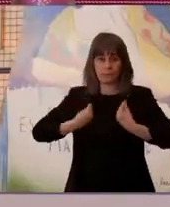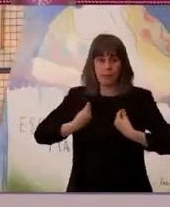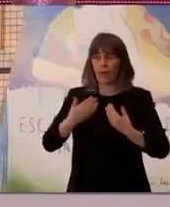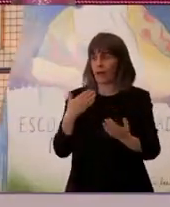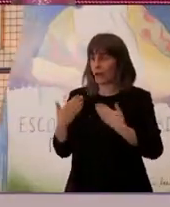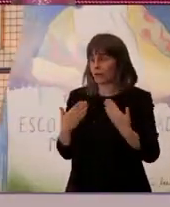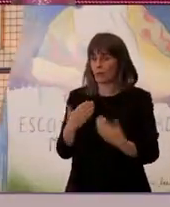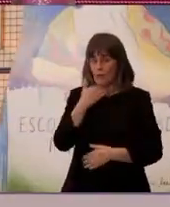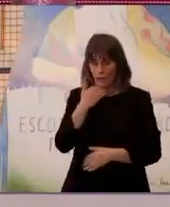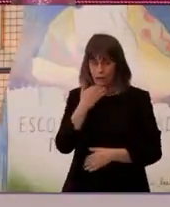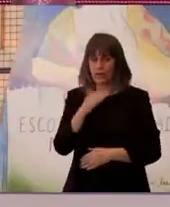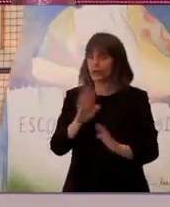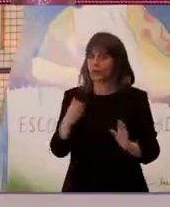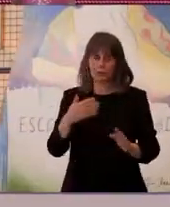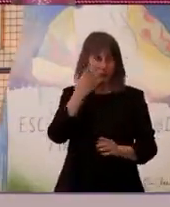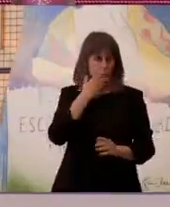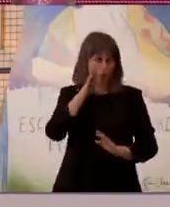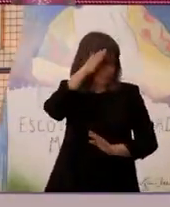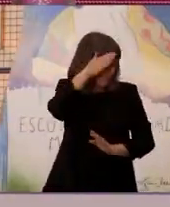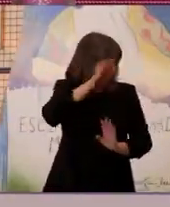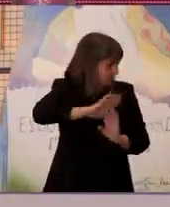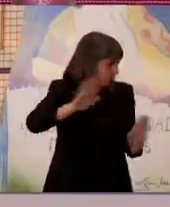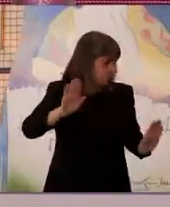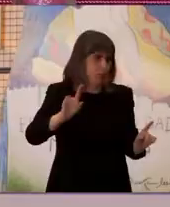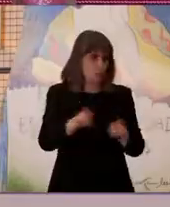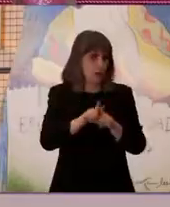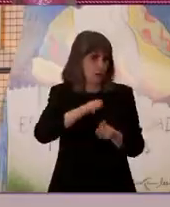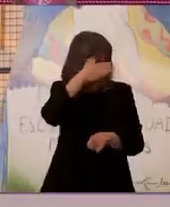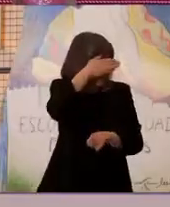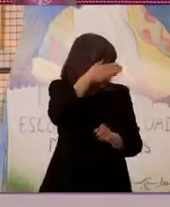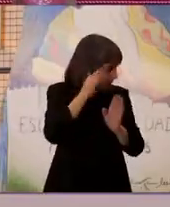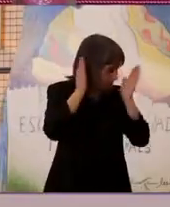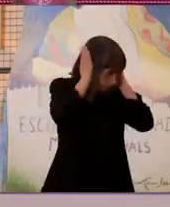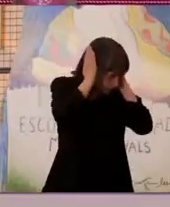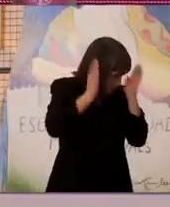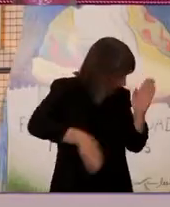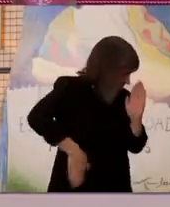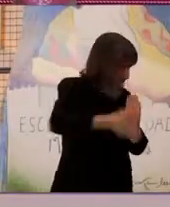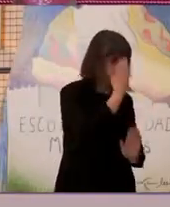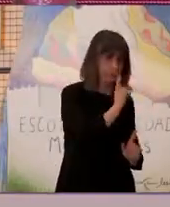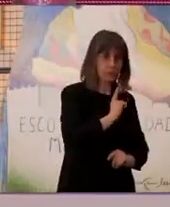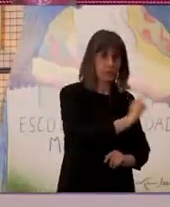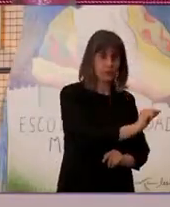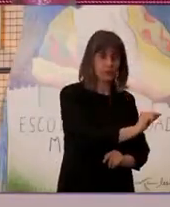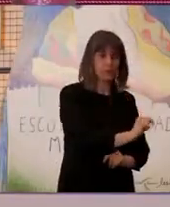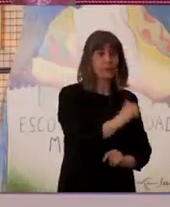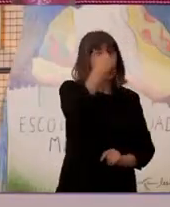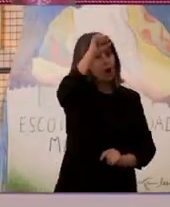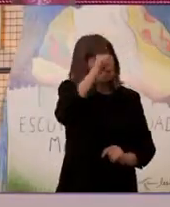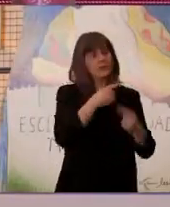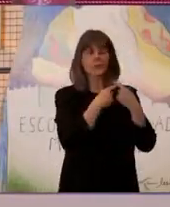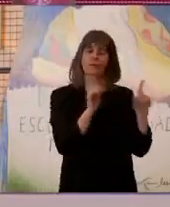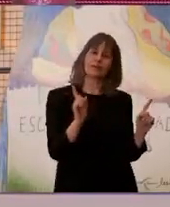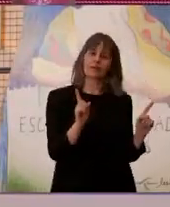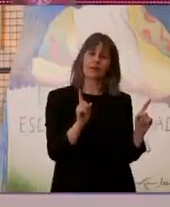saberlo y entonces las ves es como que se tapan los ojos los oídos y huían en los hombres no es esto en